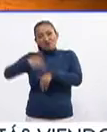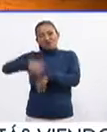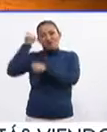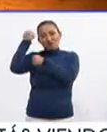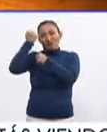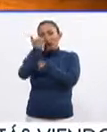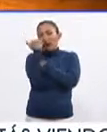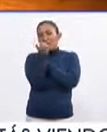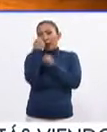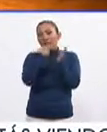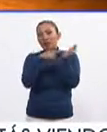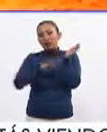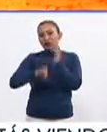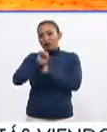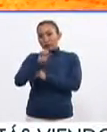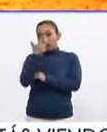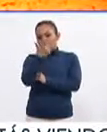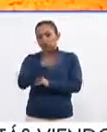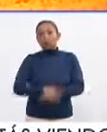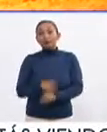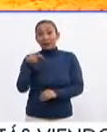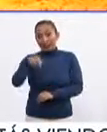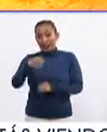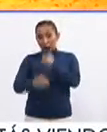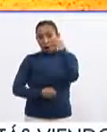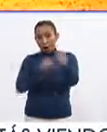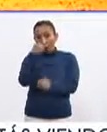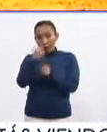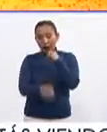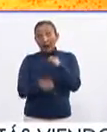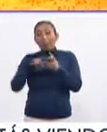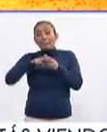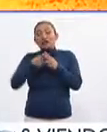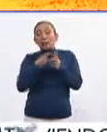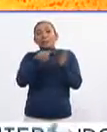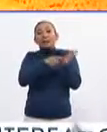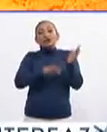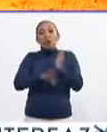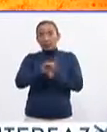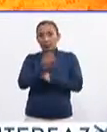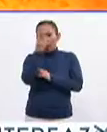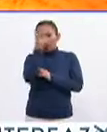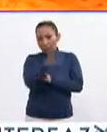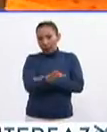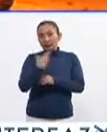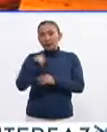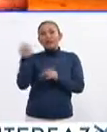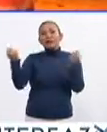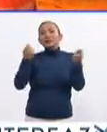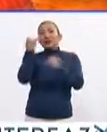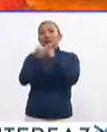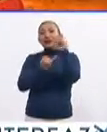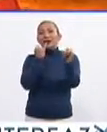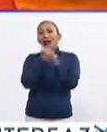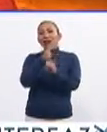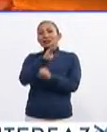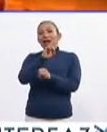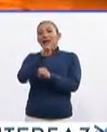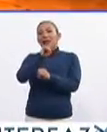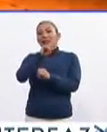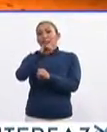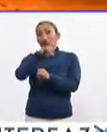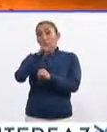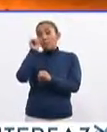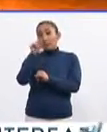de 1968. La puesta en escena tuvo su estreno en 1993 en el Festival Internacional Cervantino